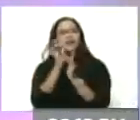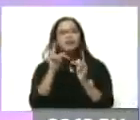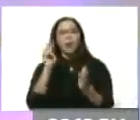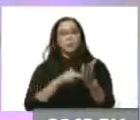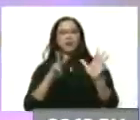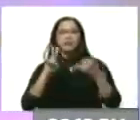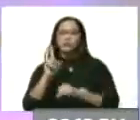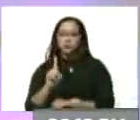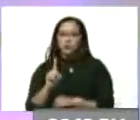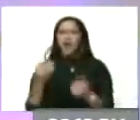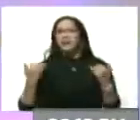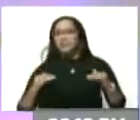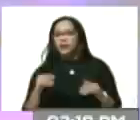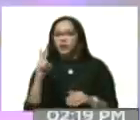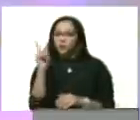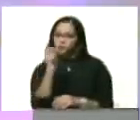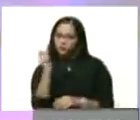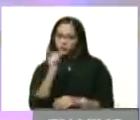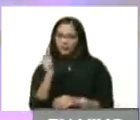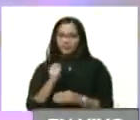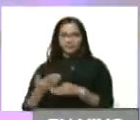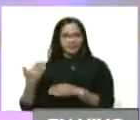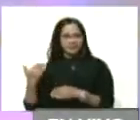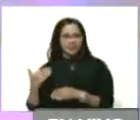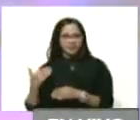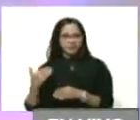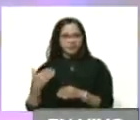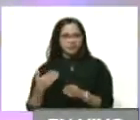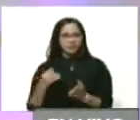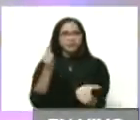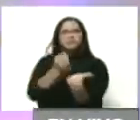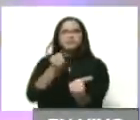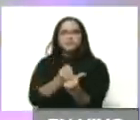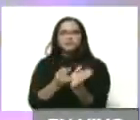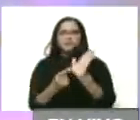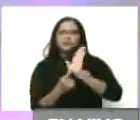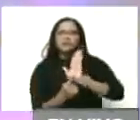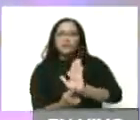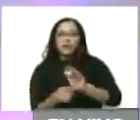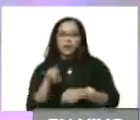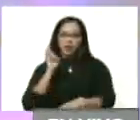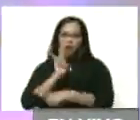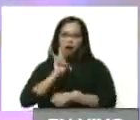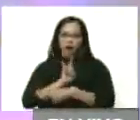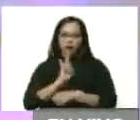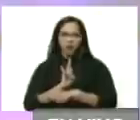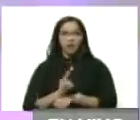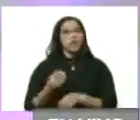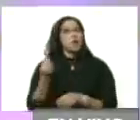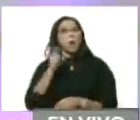hace apenas unos meses. Aquí está la evidencia del engaño, de